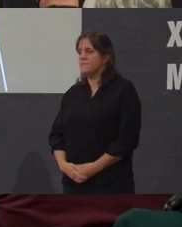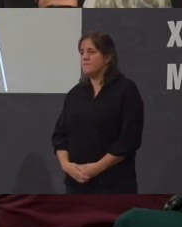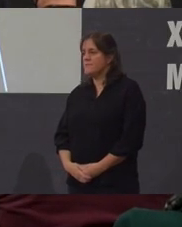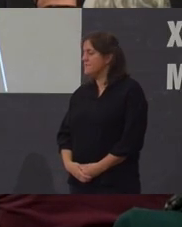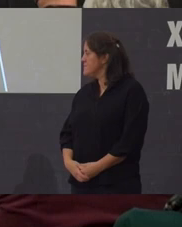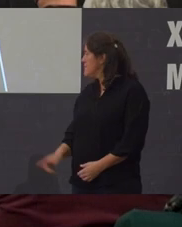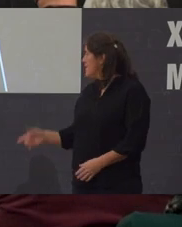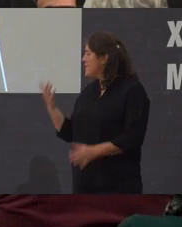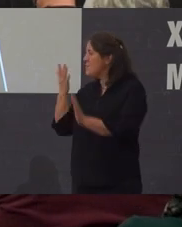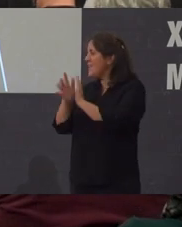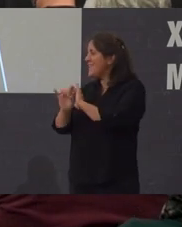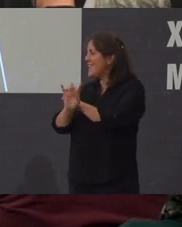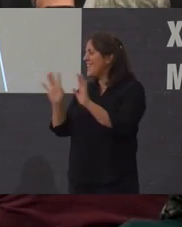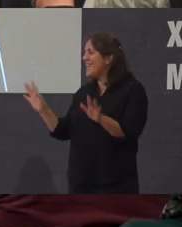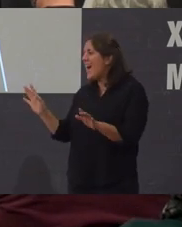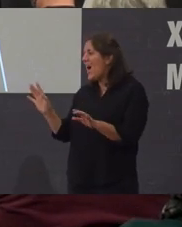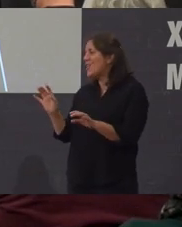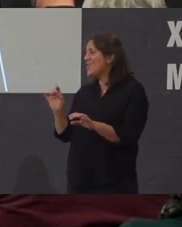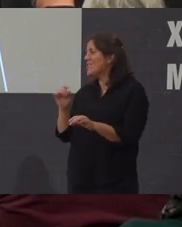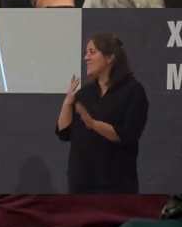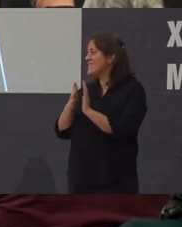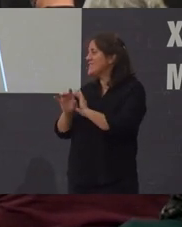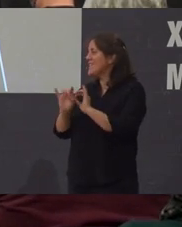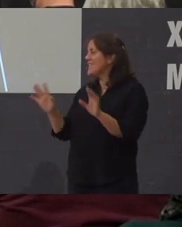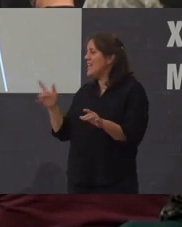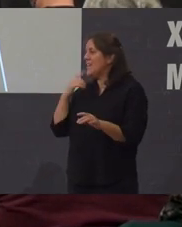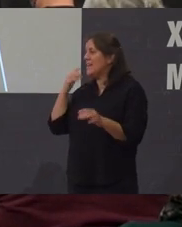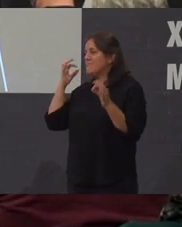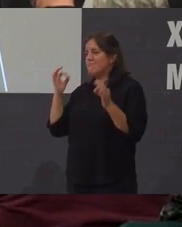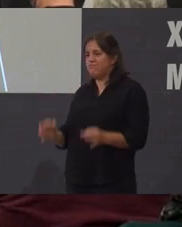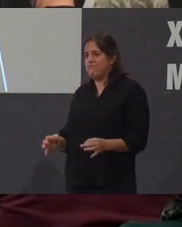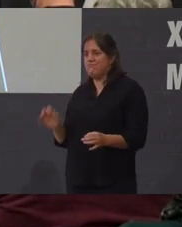Quedou todo tan claro? Fui tan categórica?